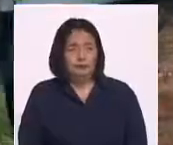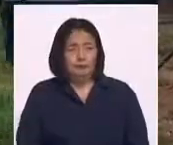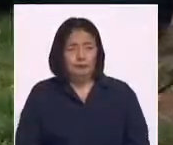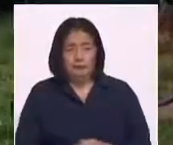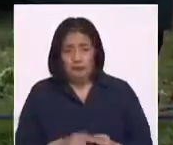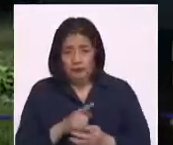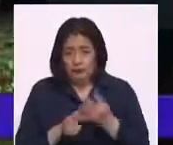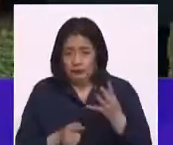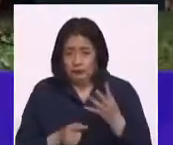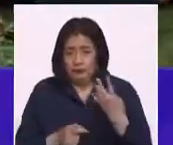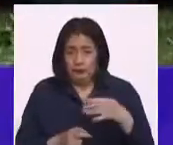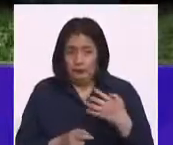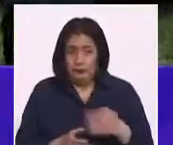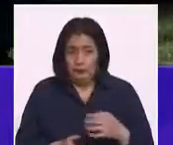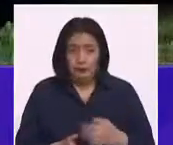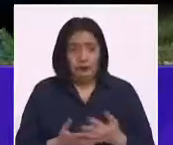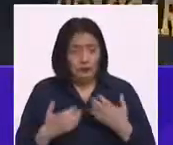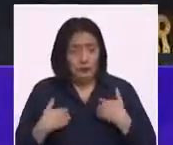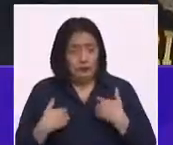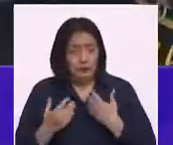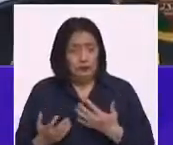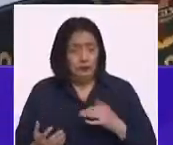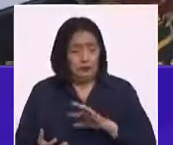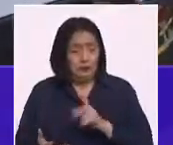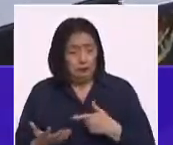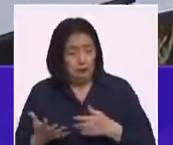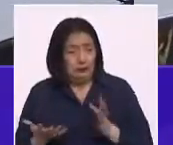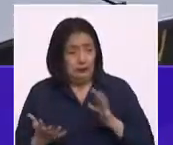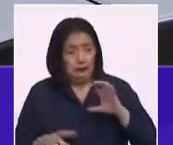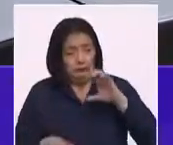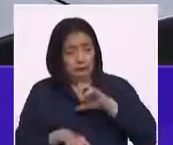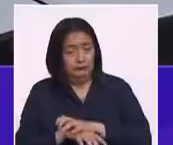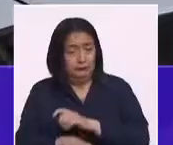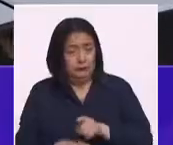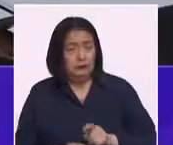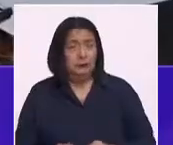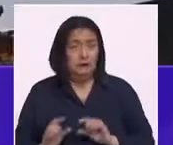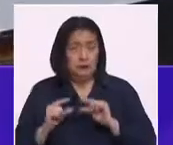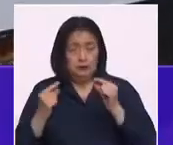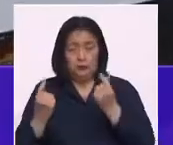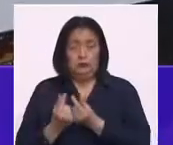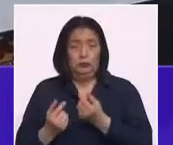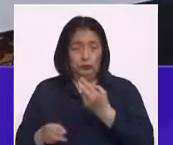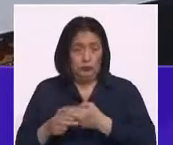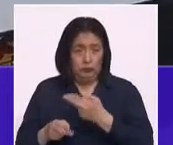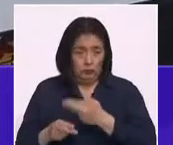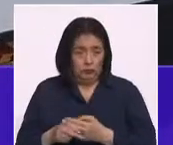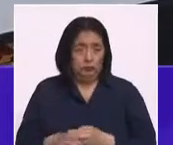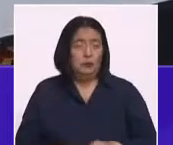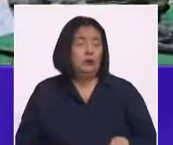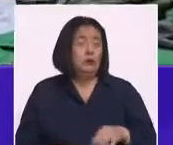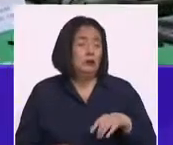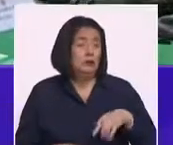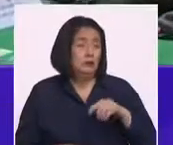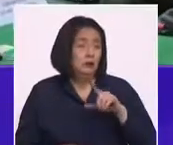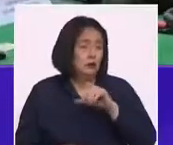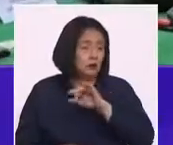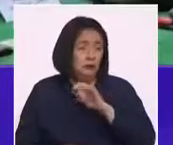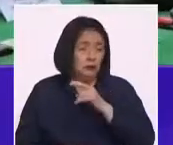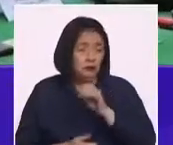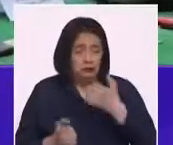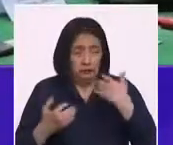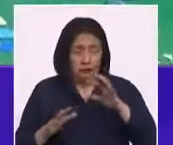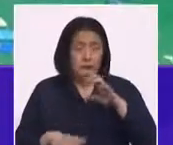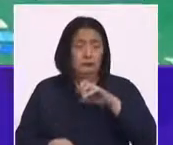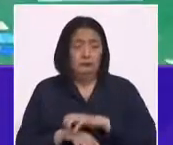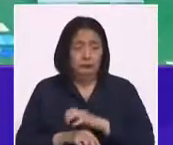Cayeron con las manos en la masa en pleno atraco. Estos sujetos que forman parte de la banda Los Lechuceros de Aspitia fueron